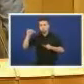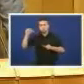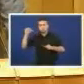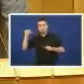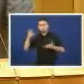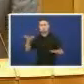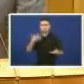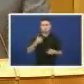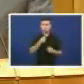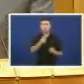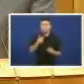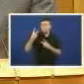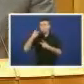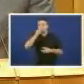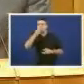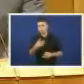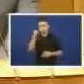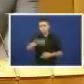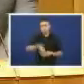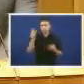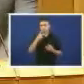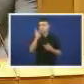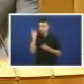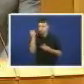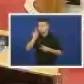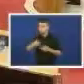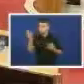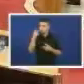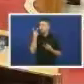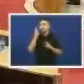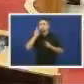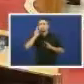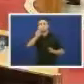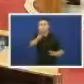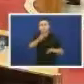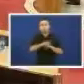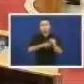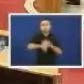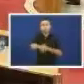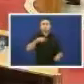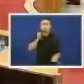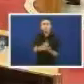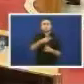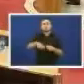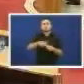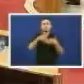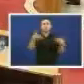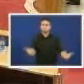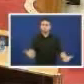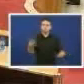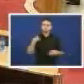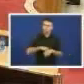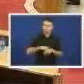sen apartar os ollos dos novos retos políticos que temos por diante. E deixeito singular sen arredarnos dos